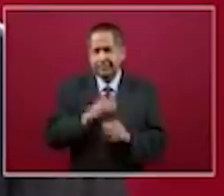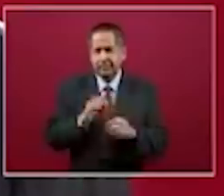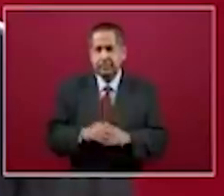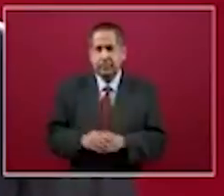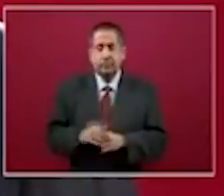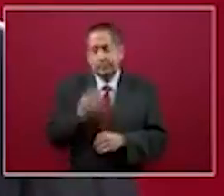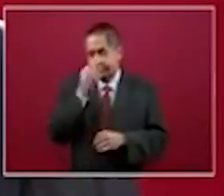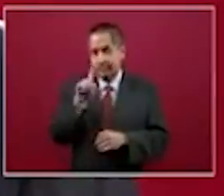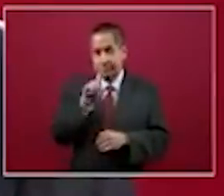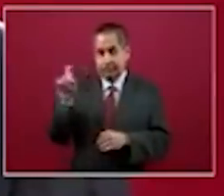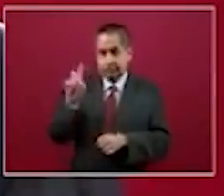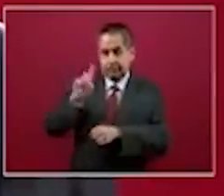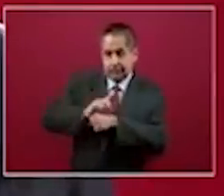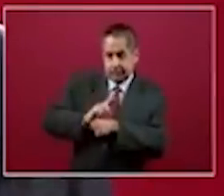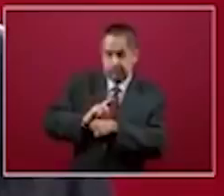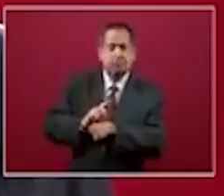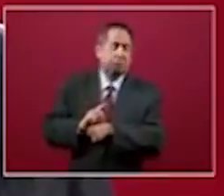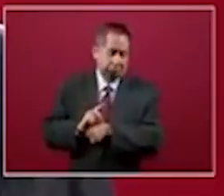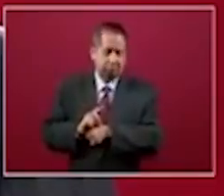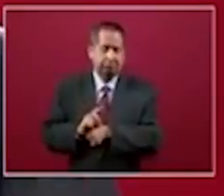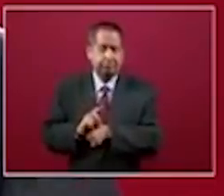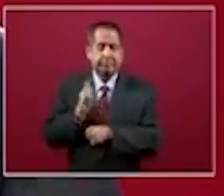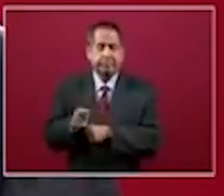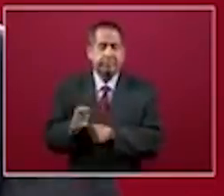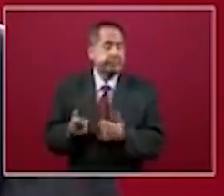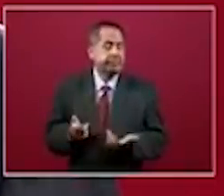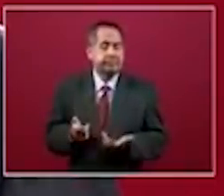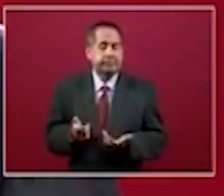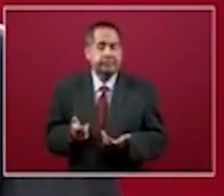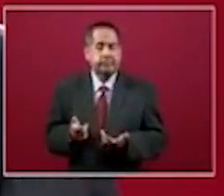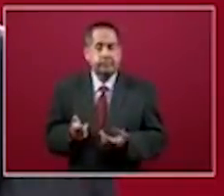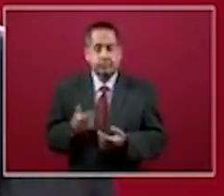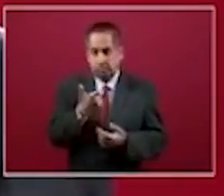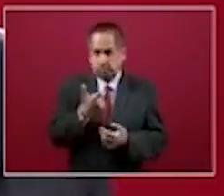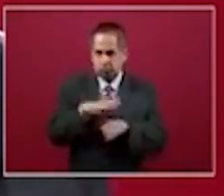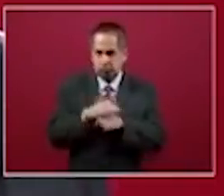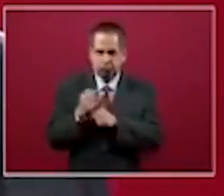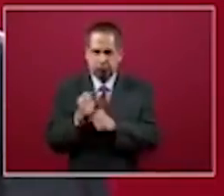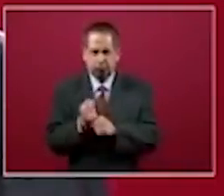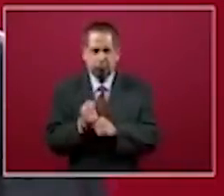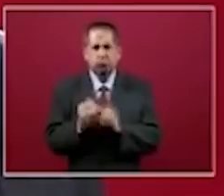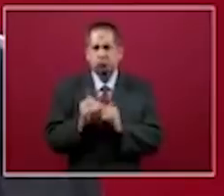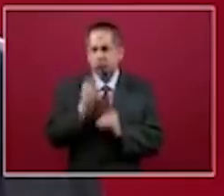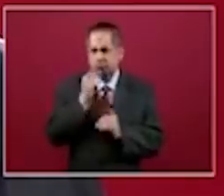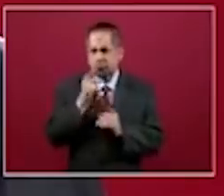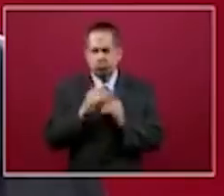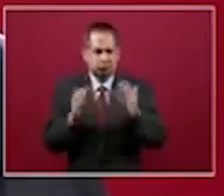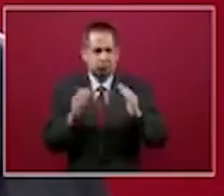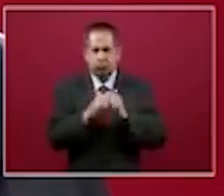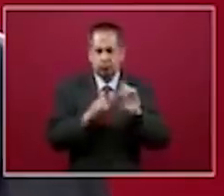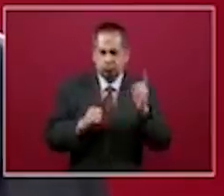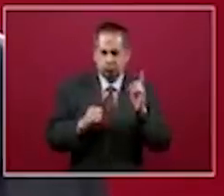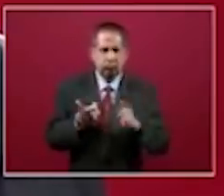Son 100 días en que el peso se ha fortalecido con relación al